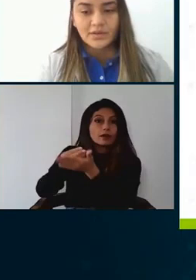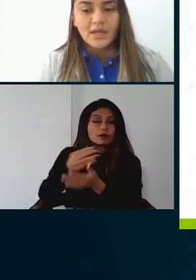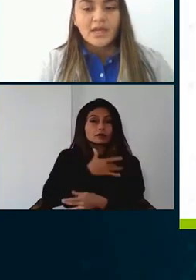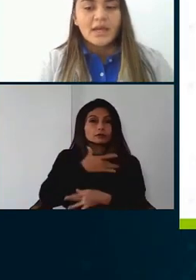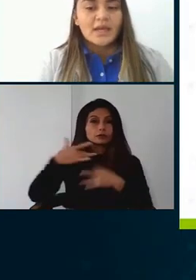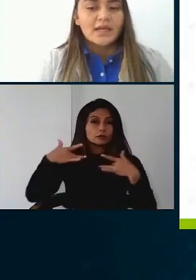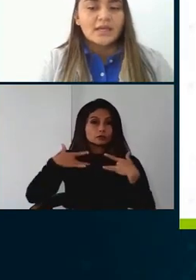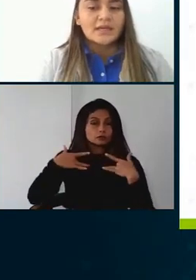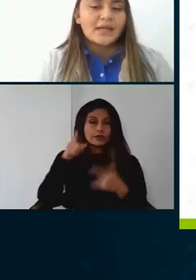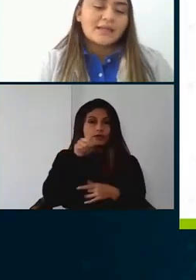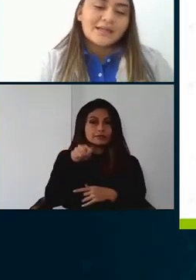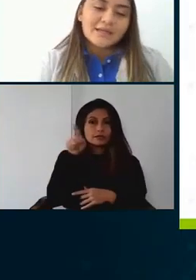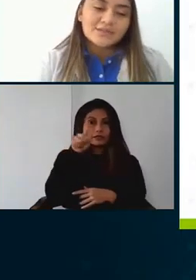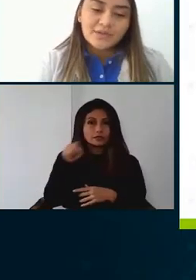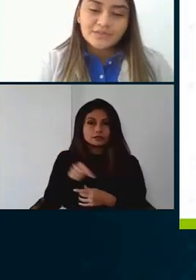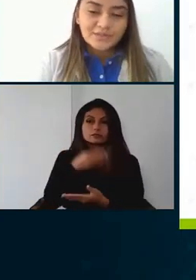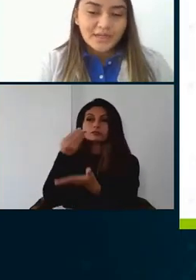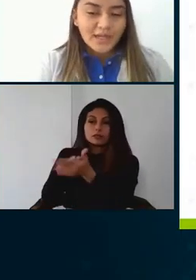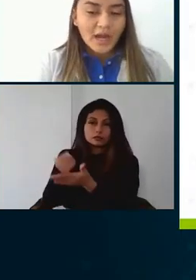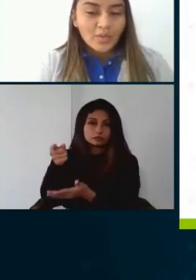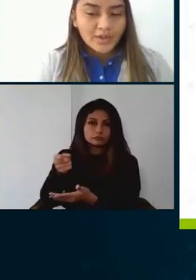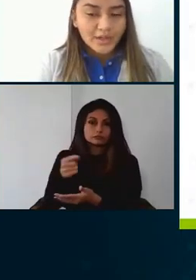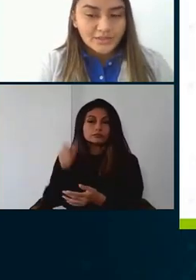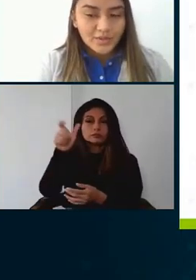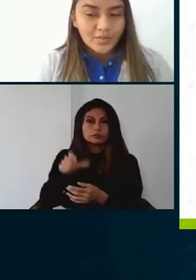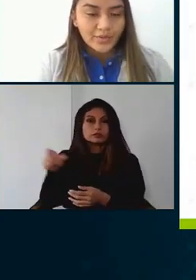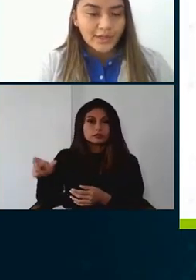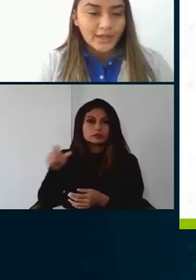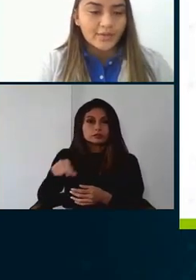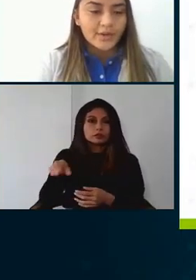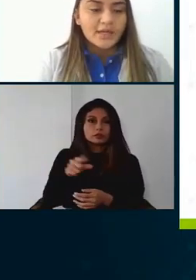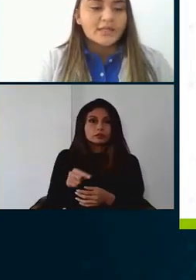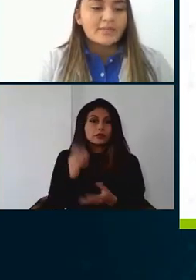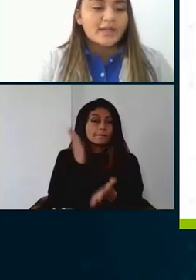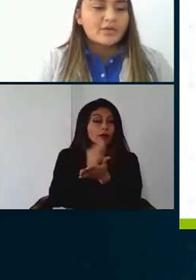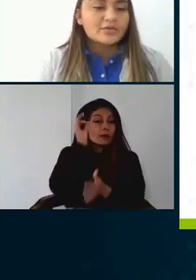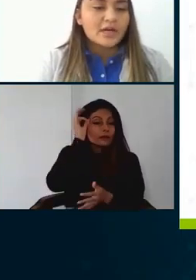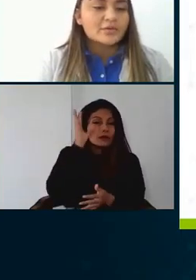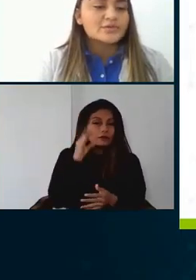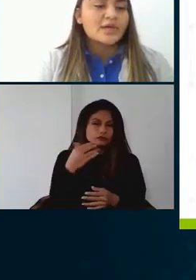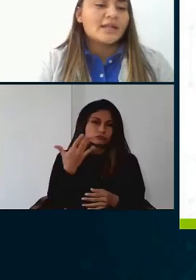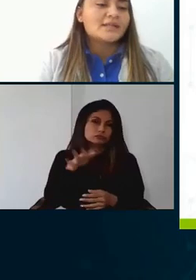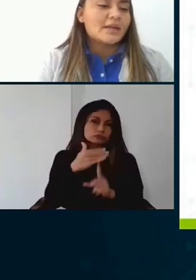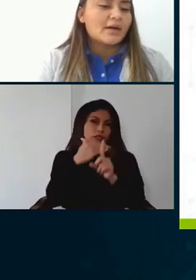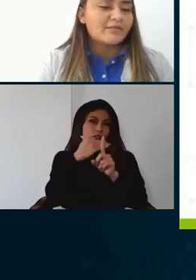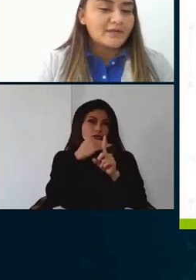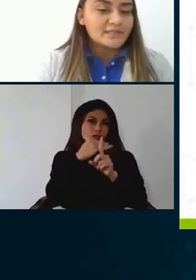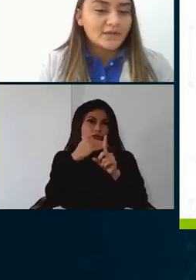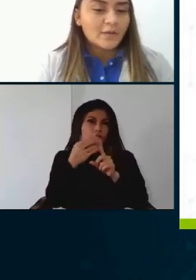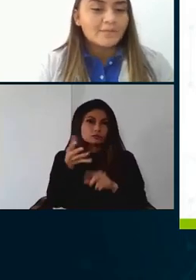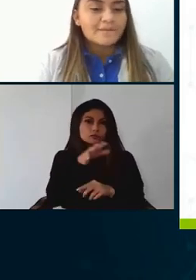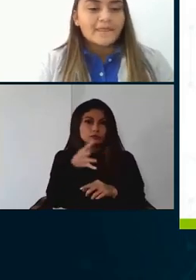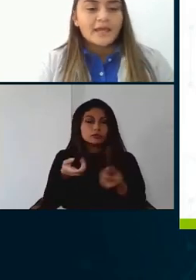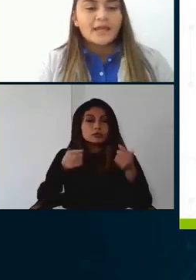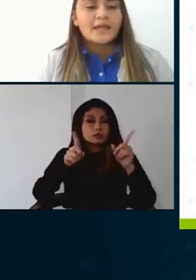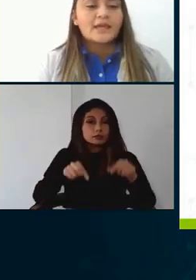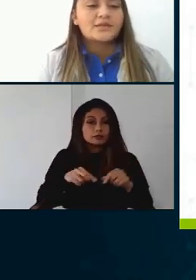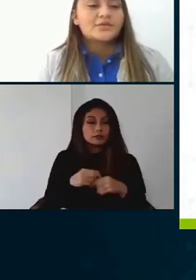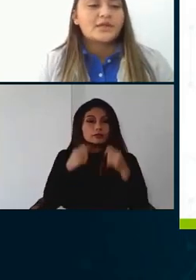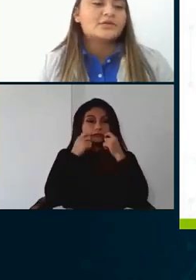social, ¿cierto? El riesgo de esto sería un riesgo moderado. También encontramos el tema